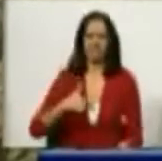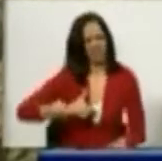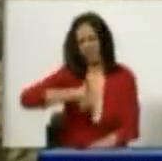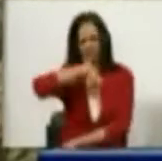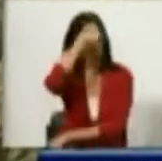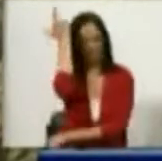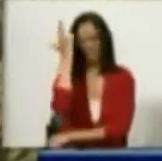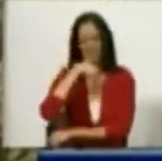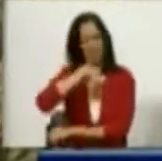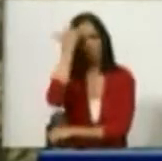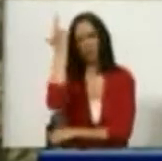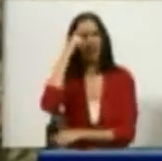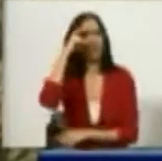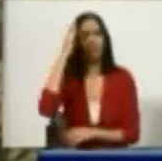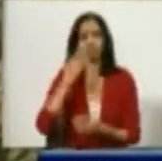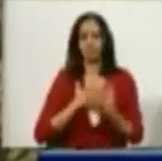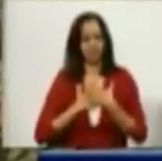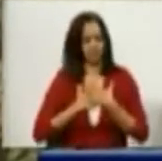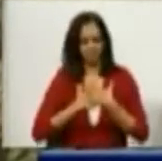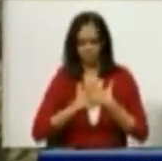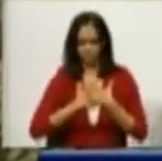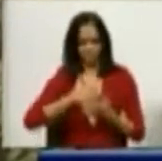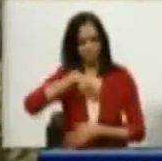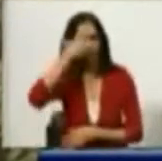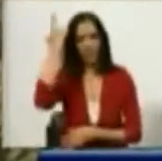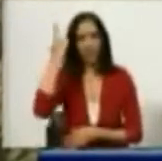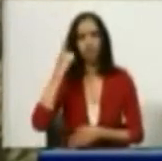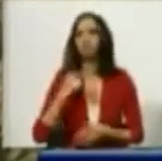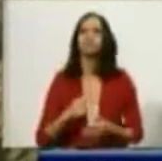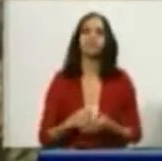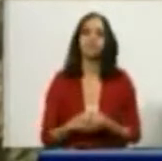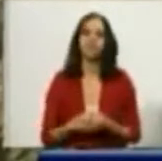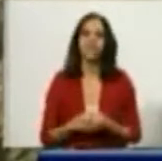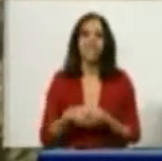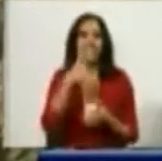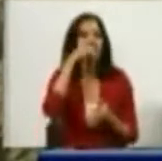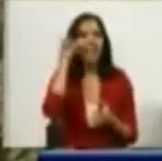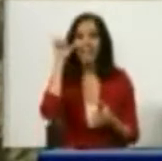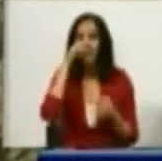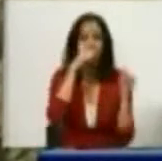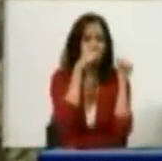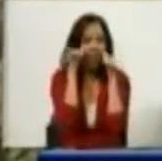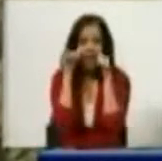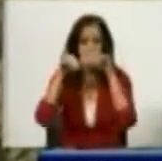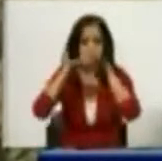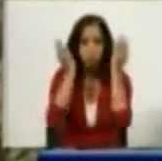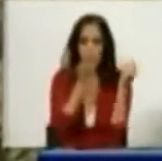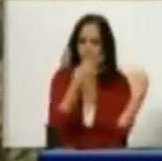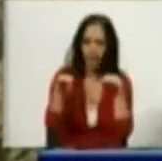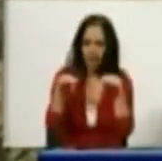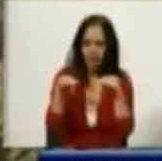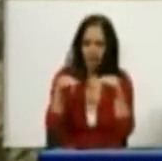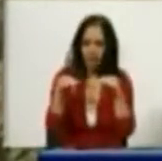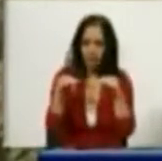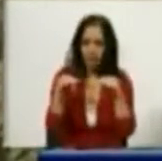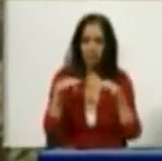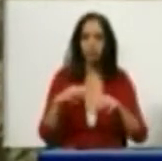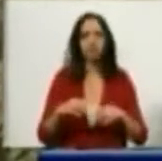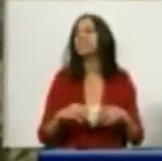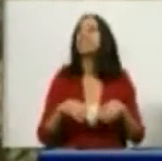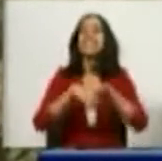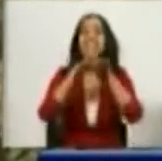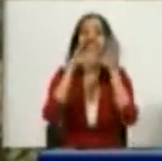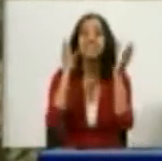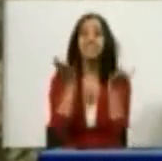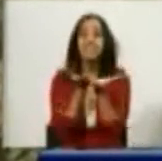mío Qué pena y las cámaras del mundo ahí o sea eso las cámaras